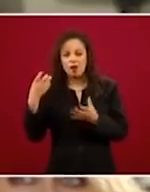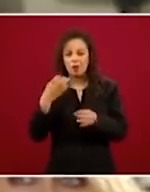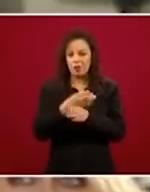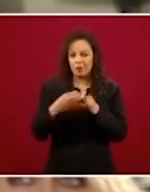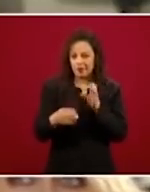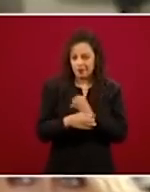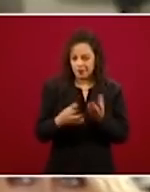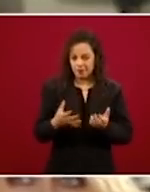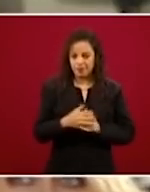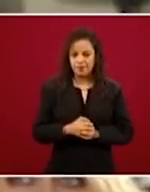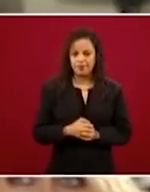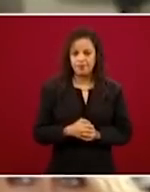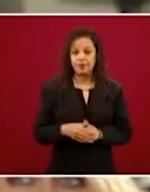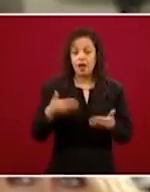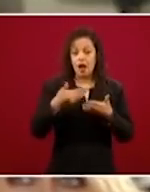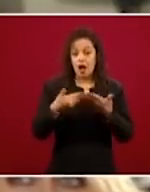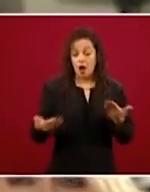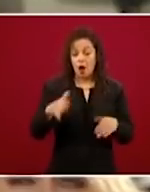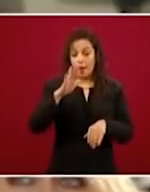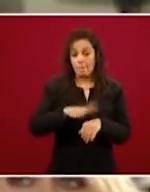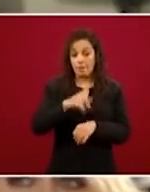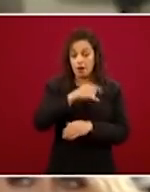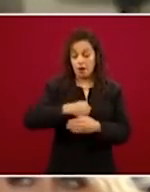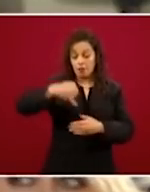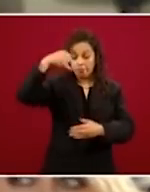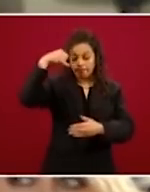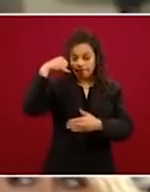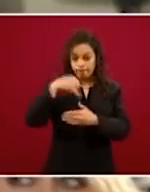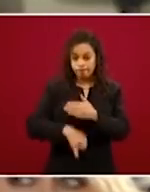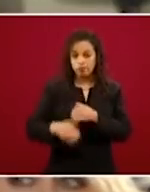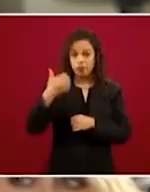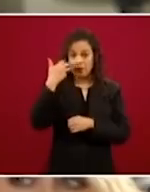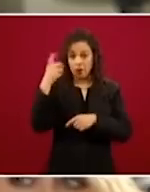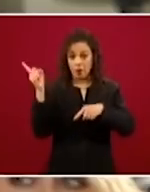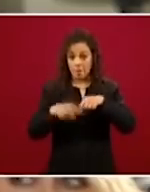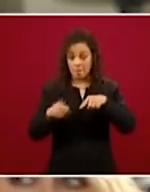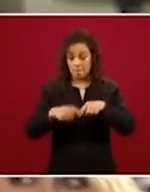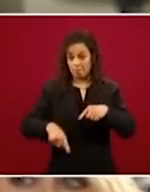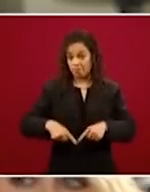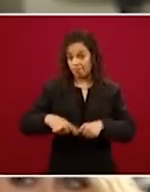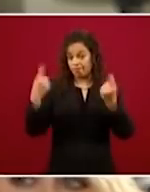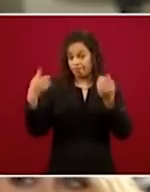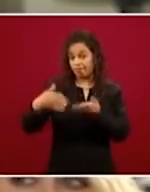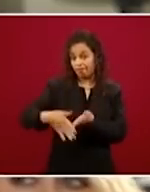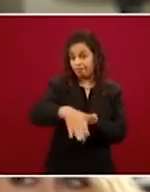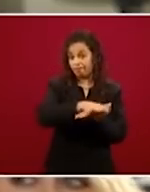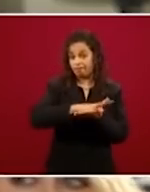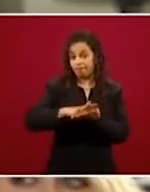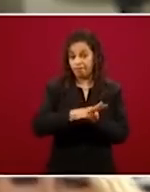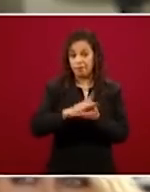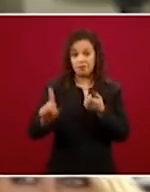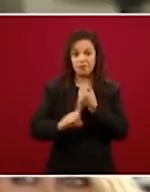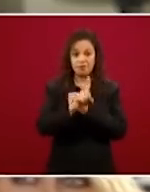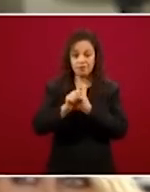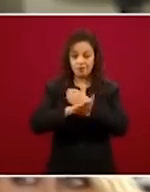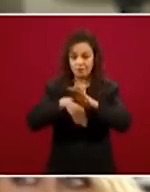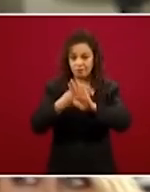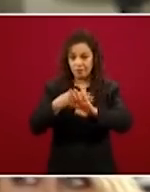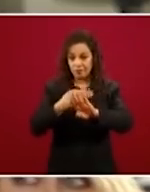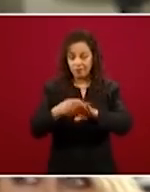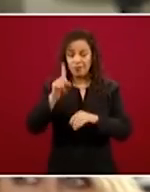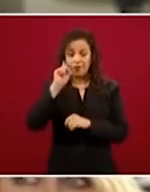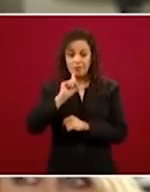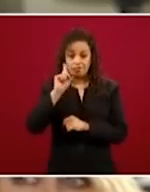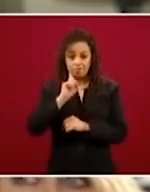es decir combatir culturalmente este flagelo que nos afecta como sociedad que no es solamente la violencia es la derivación más